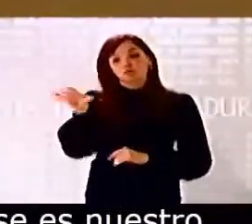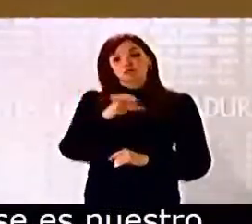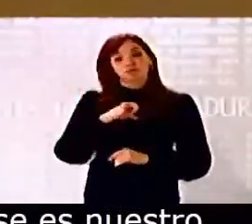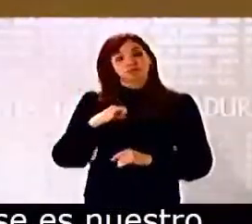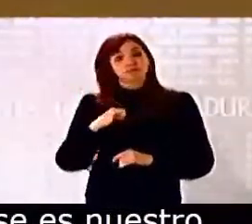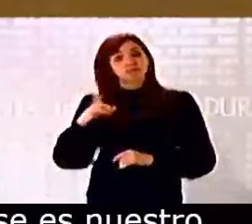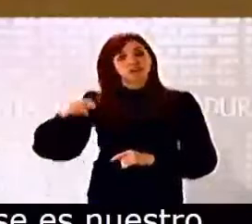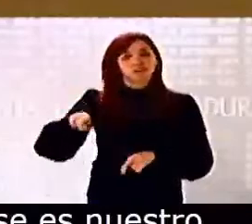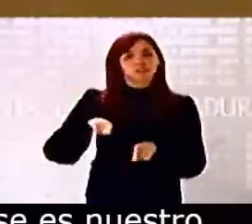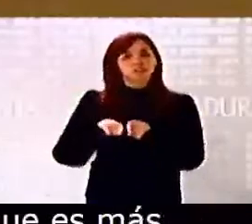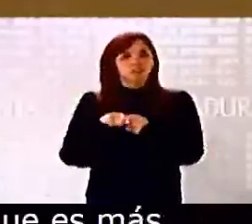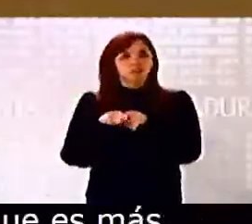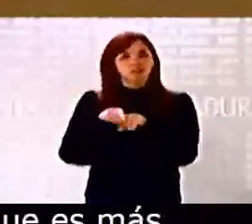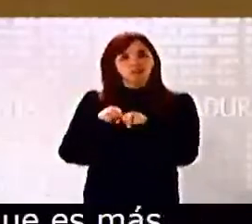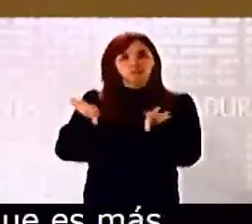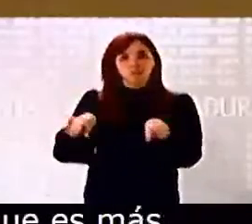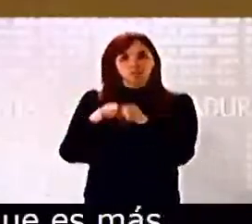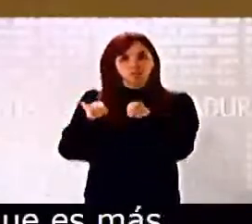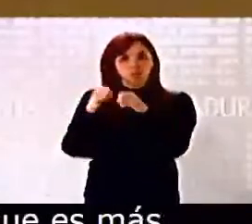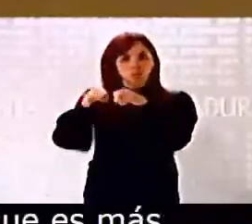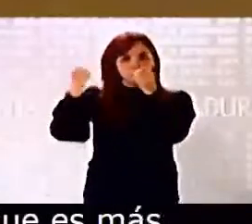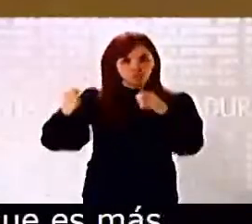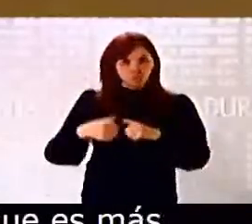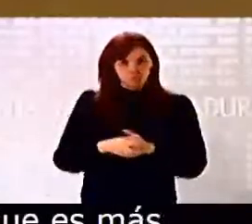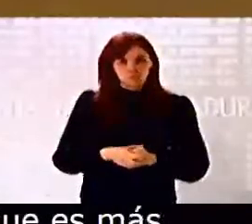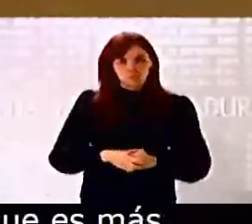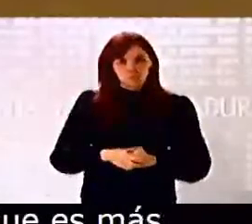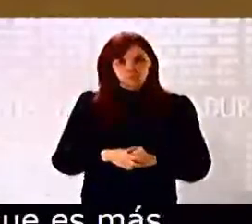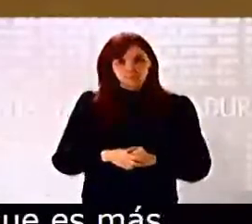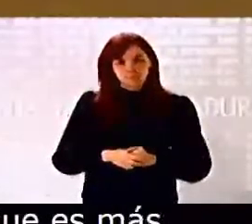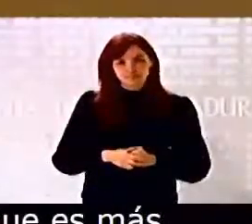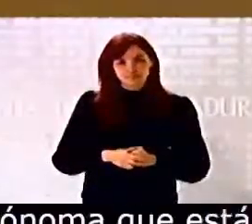a destruir en vez de aunar criterios.